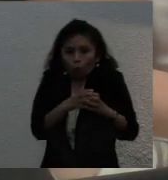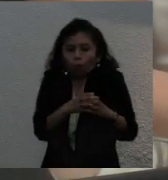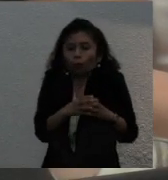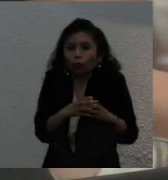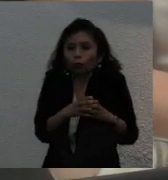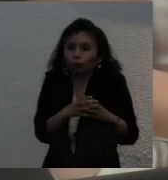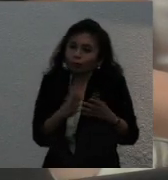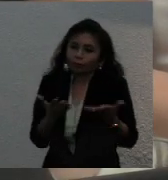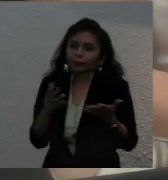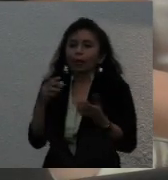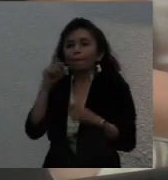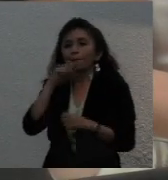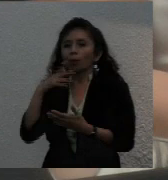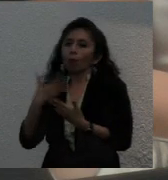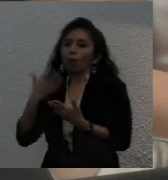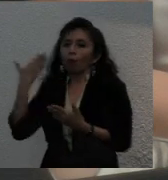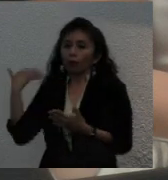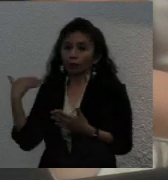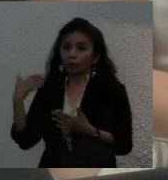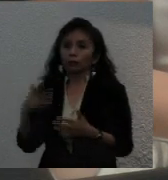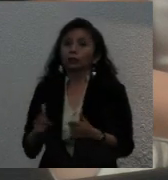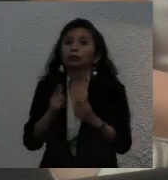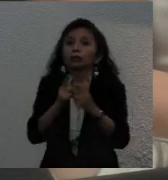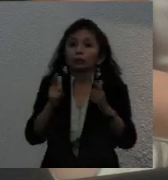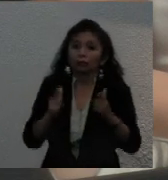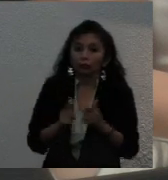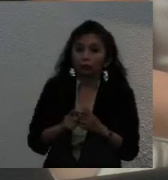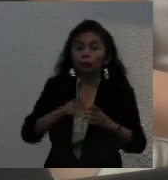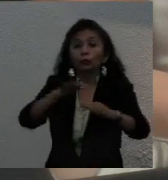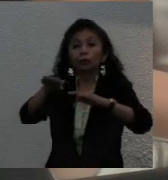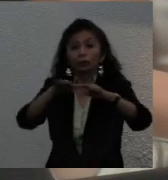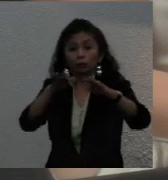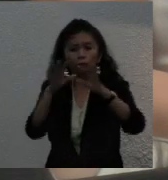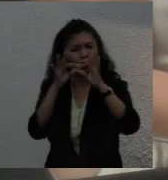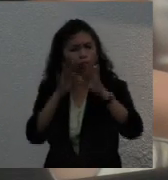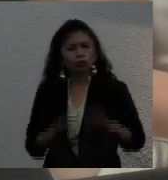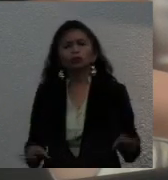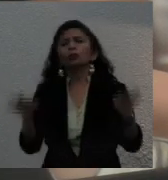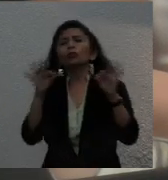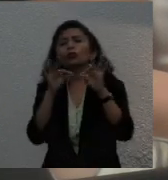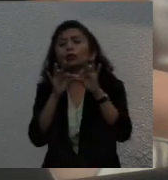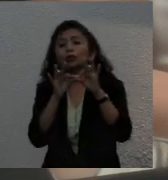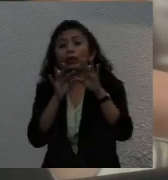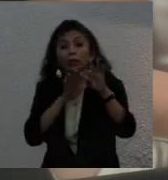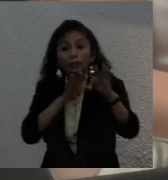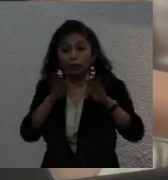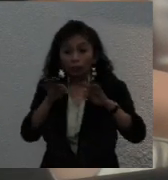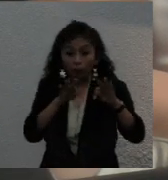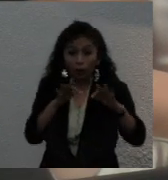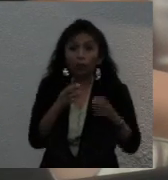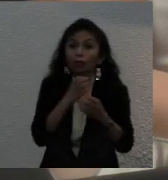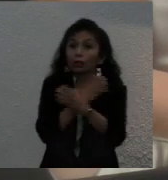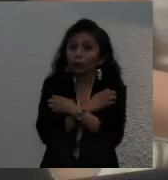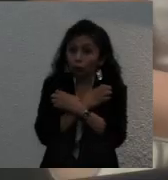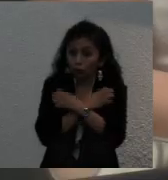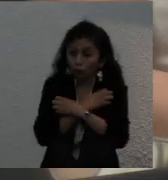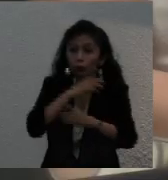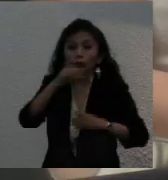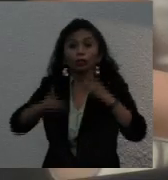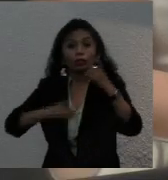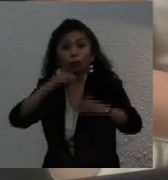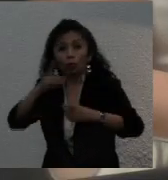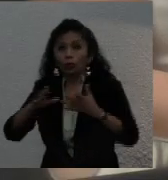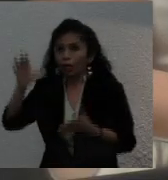pocos. El Partido del Trabajo también considera fundamental continuar avanzando en la mejora del sistema educativo, el deporte y la promoción